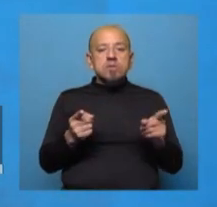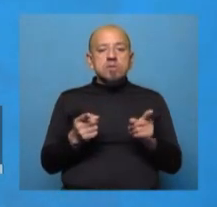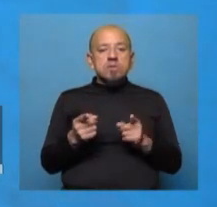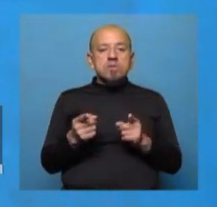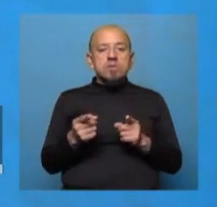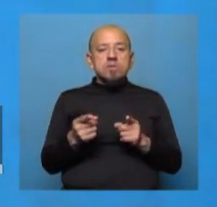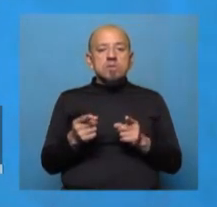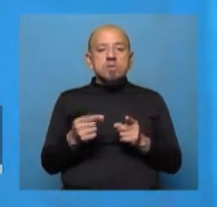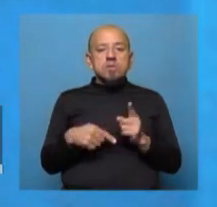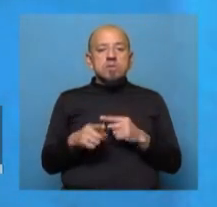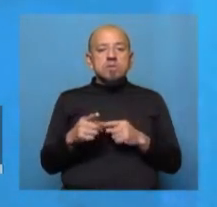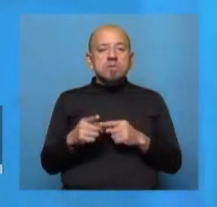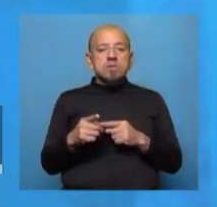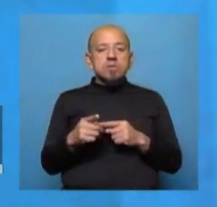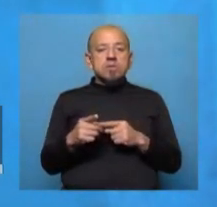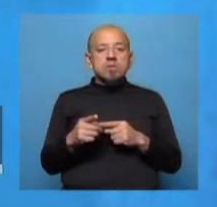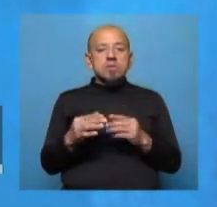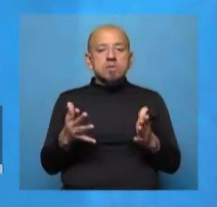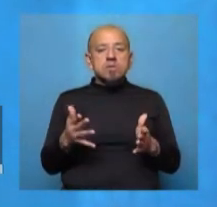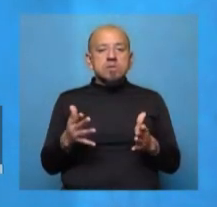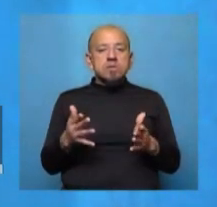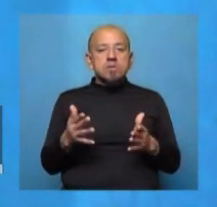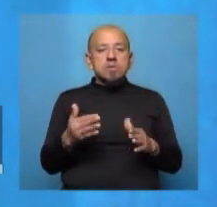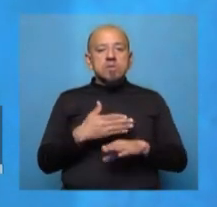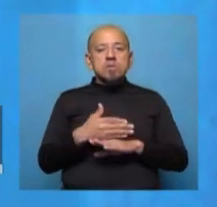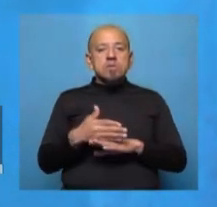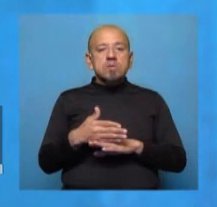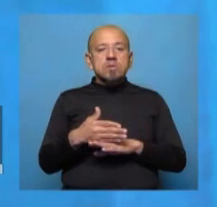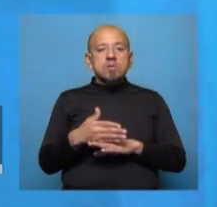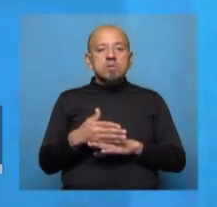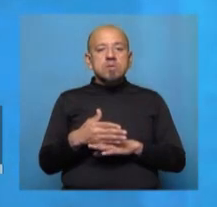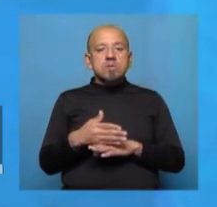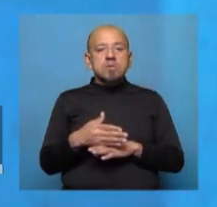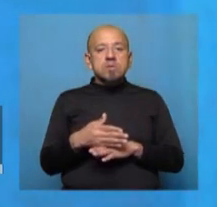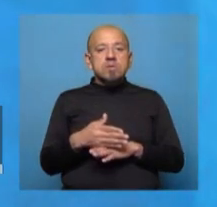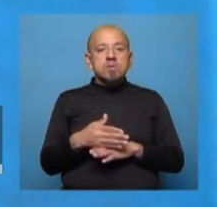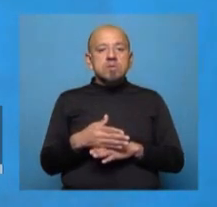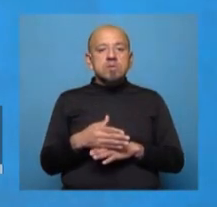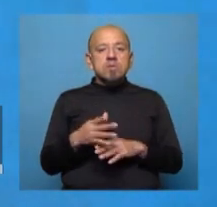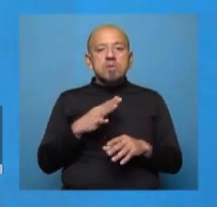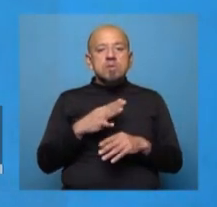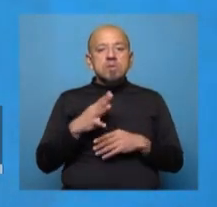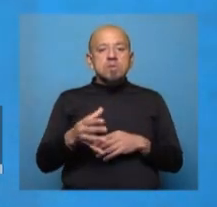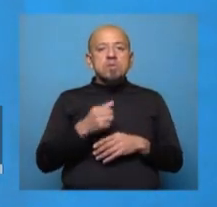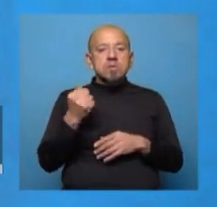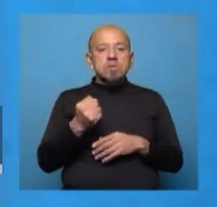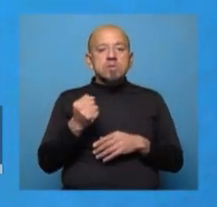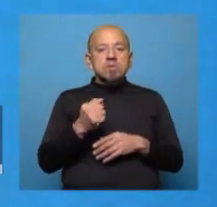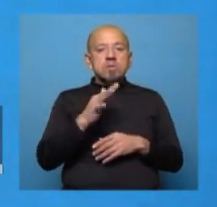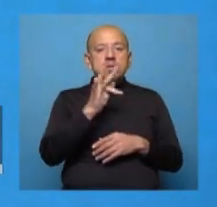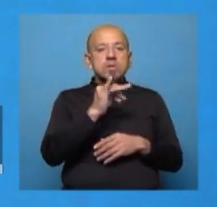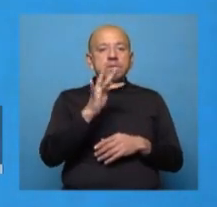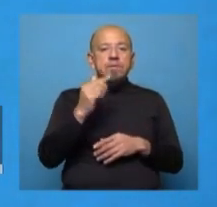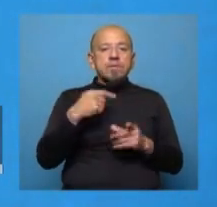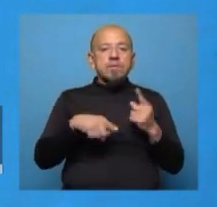solo en el partido final sino en el camino de celebración creo que debiéramos recuperar también lo que la FIFA creó en